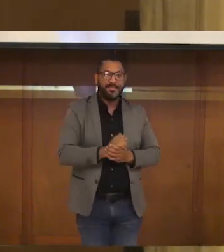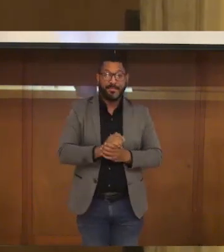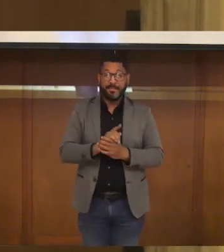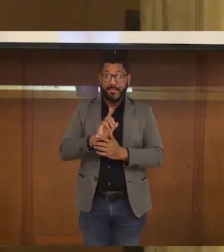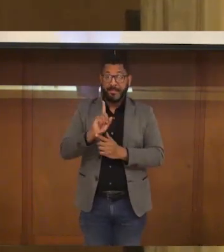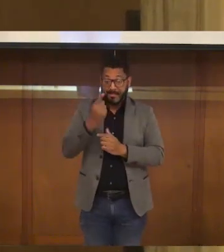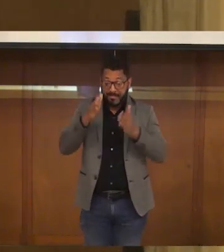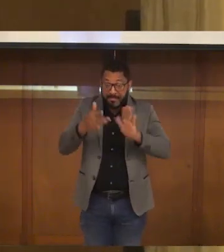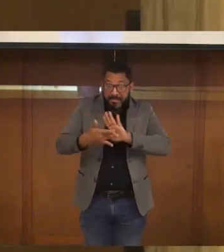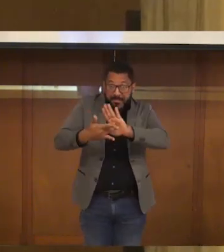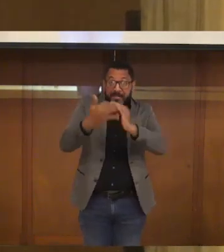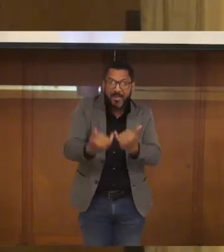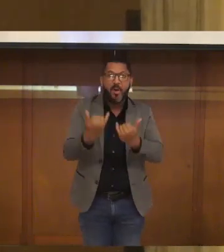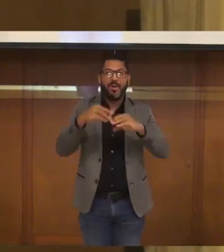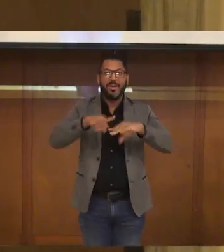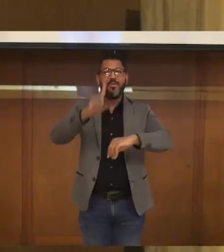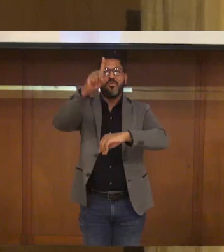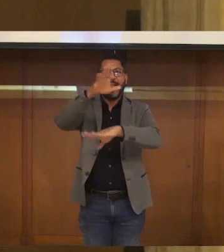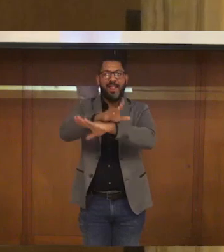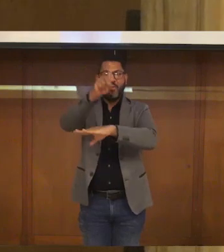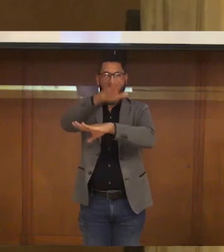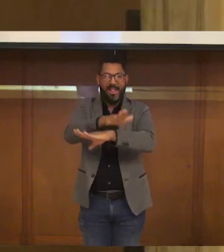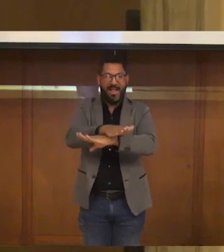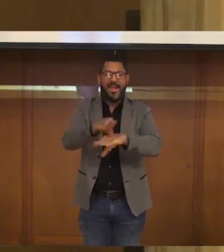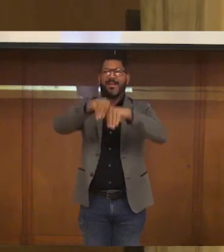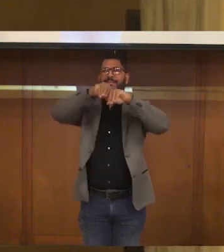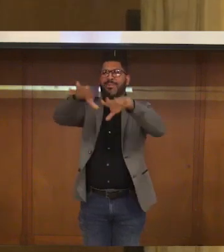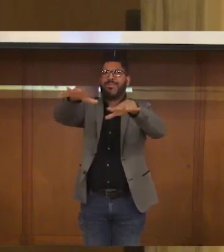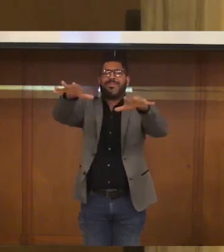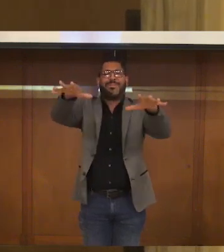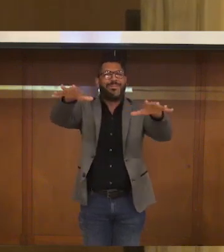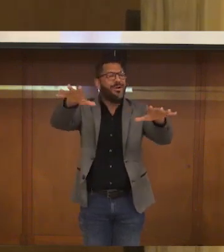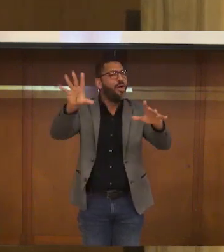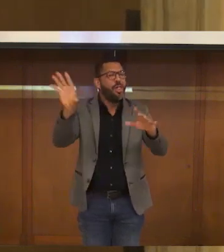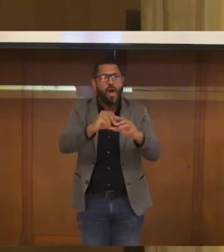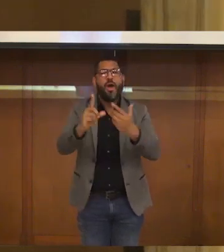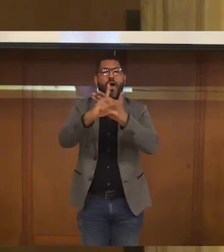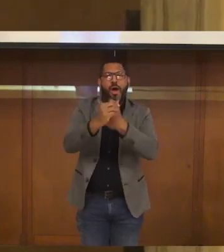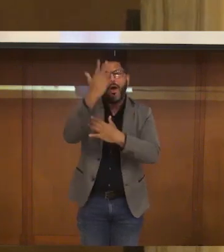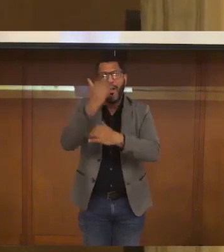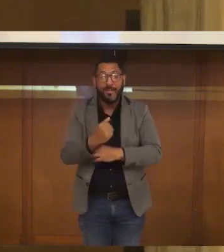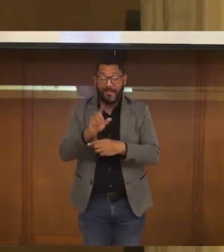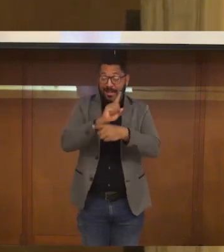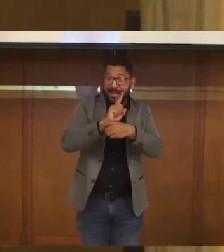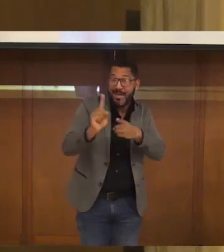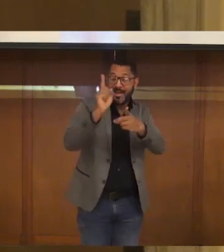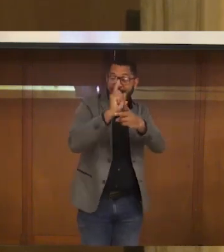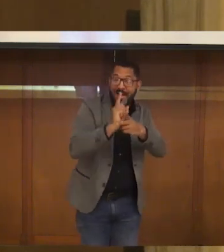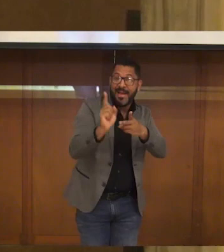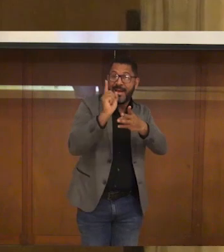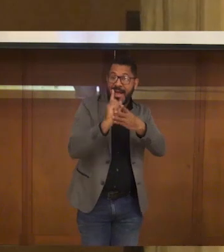primer capítulo se va a publicar hoy a la 1 de la tarde en redes sociales y cada semana vamos a estar publicando